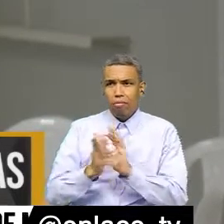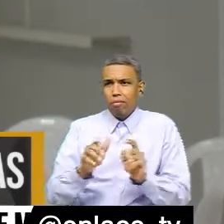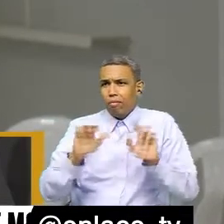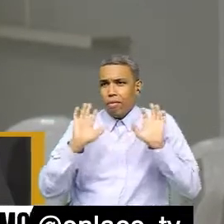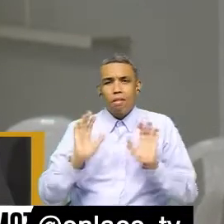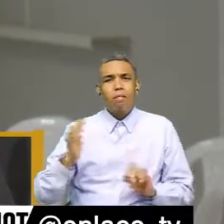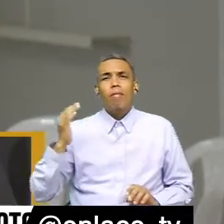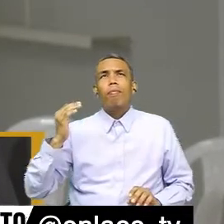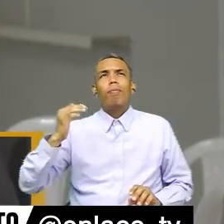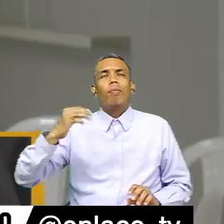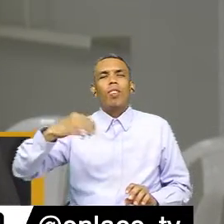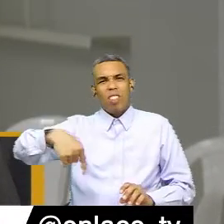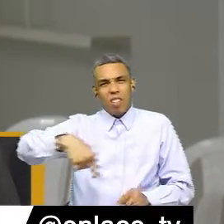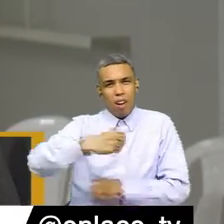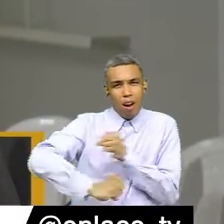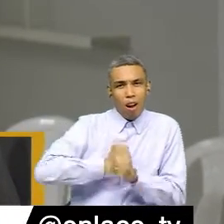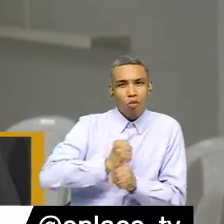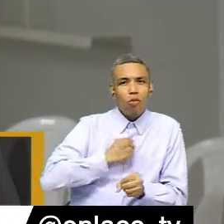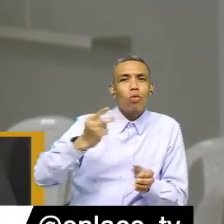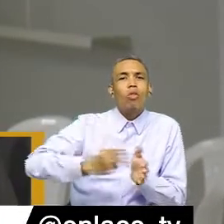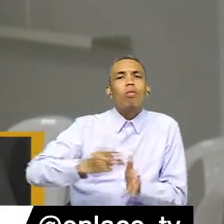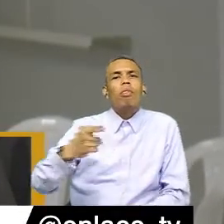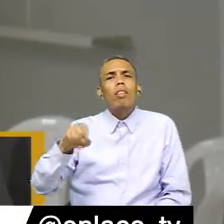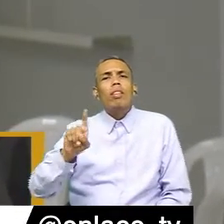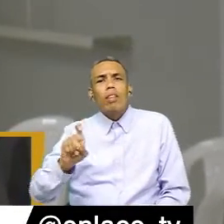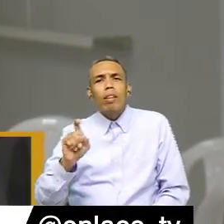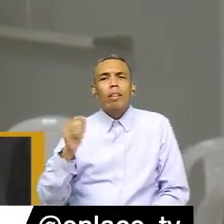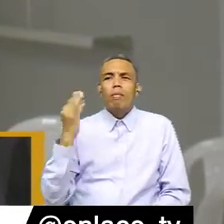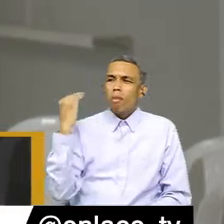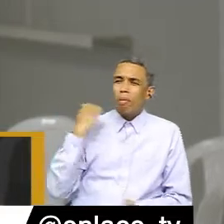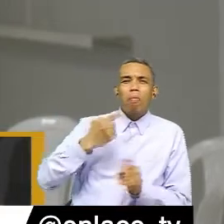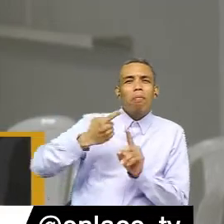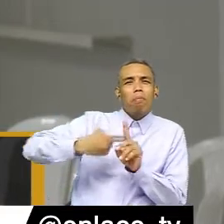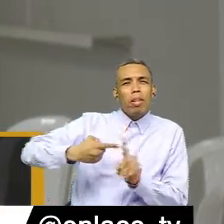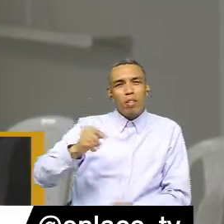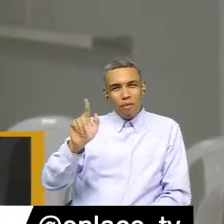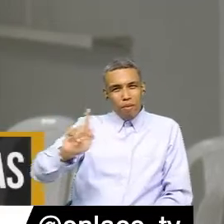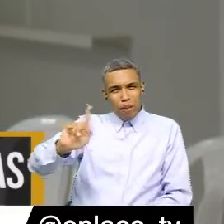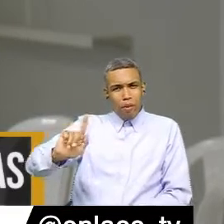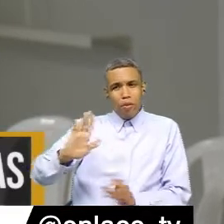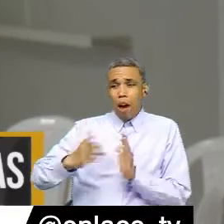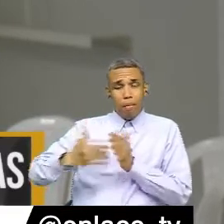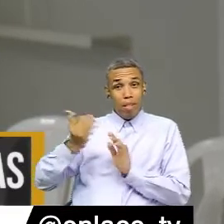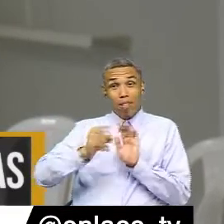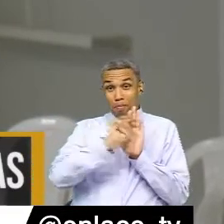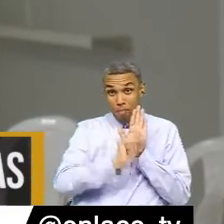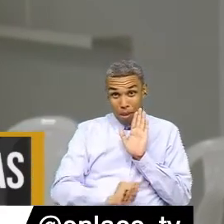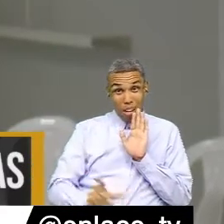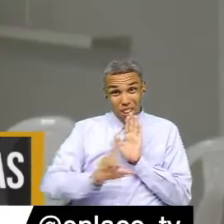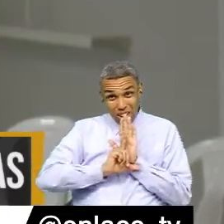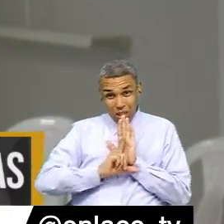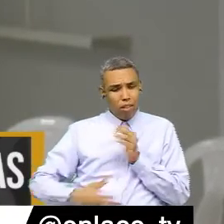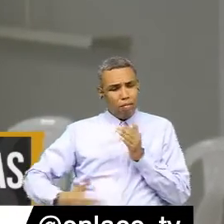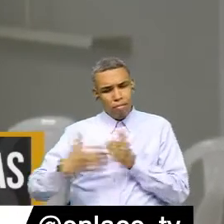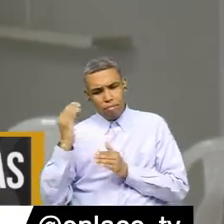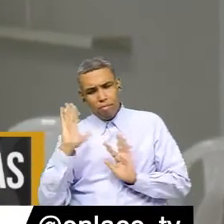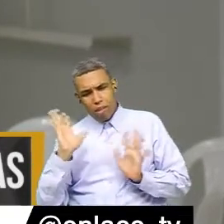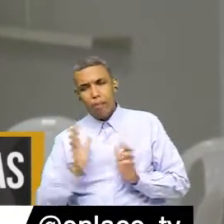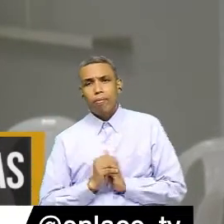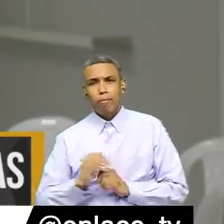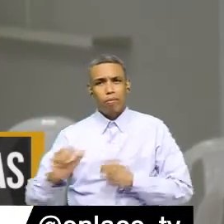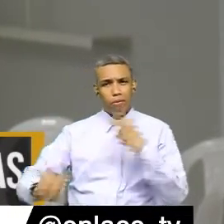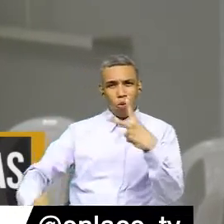de este año y ya estamos aplicando la norma ya estamos con la eps y la ips